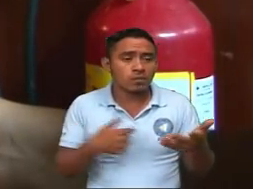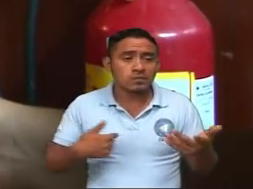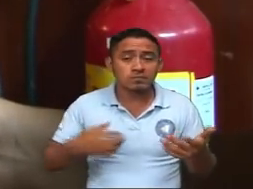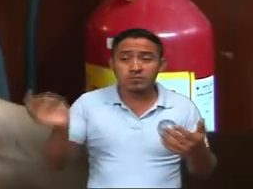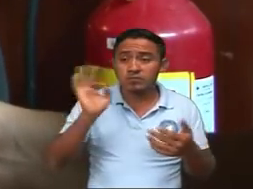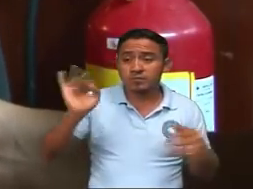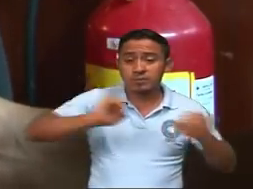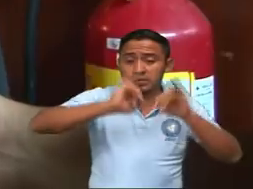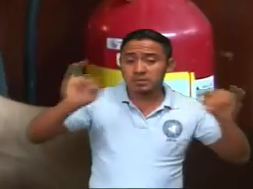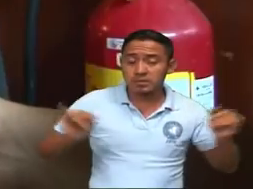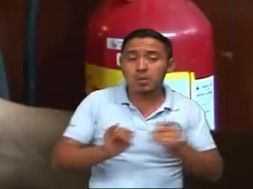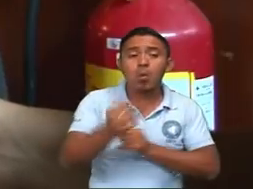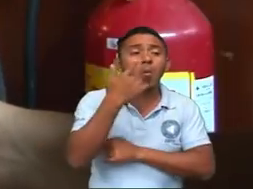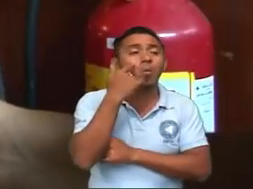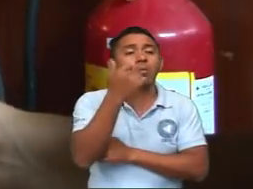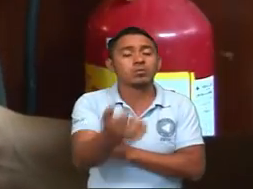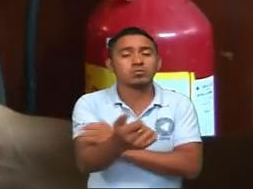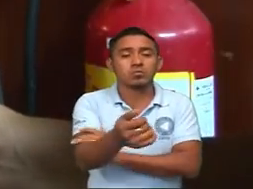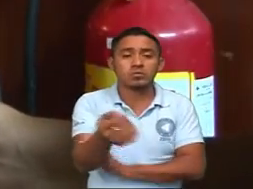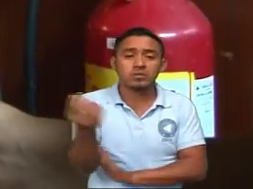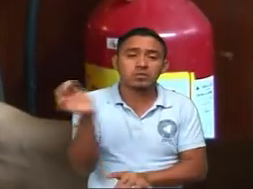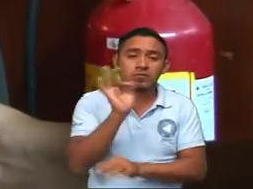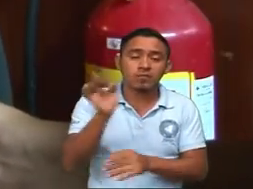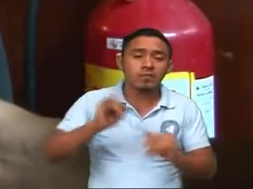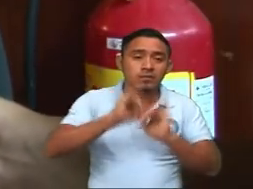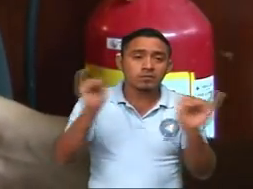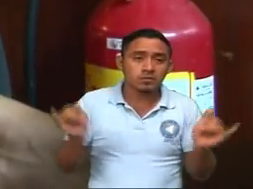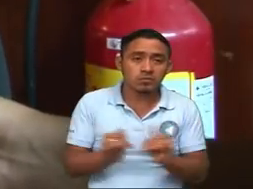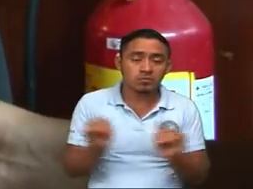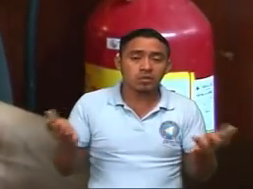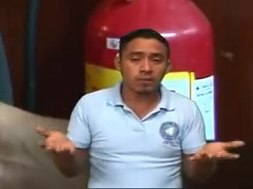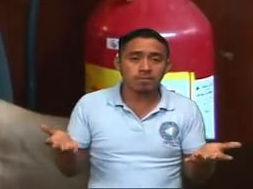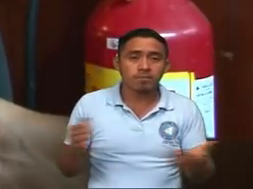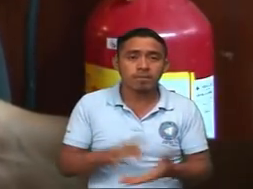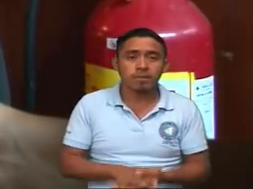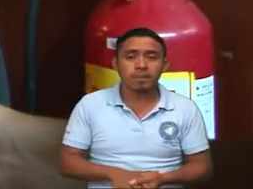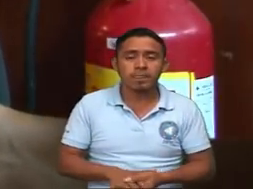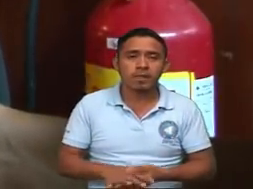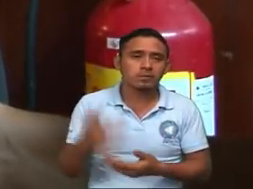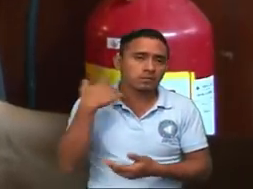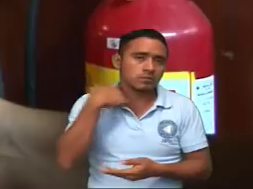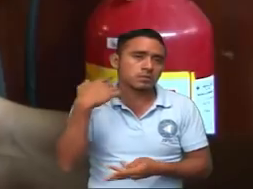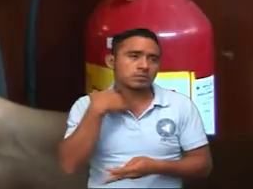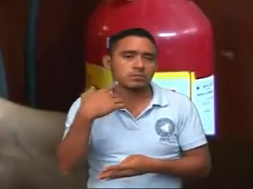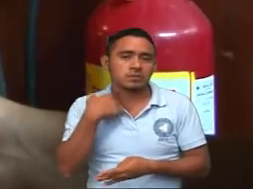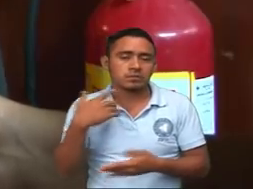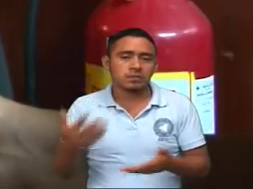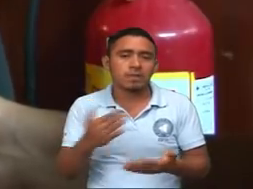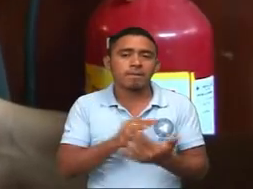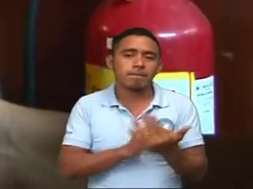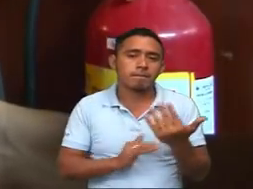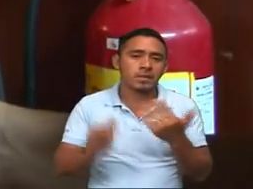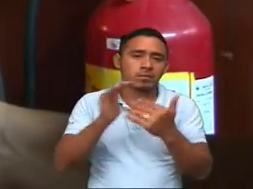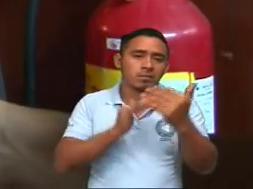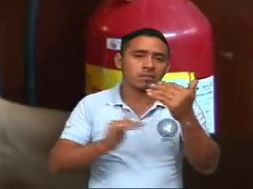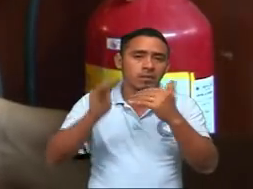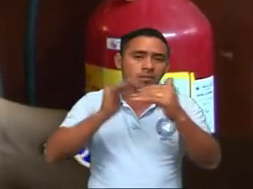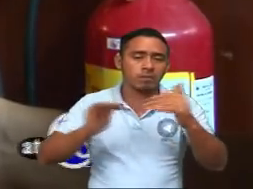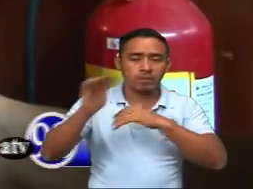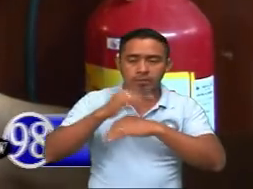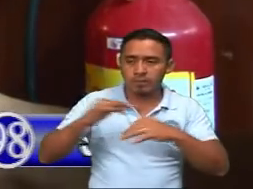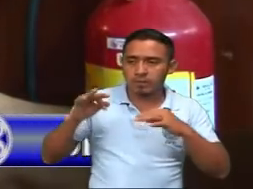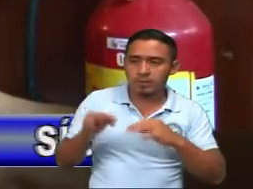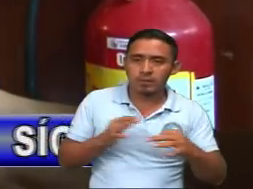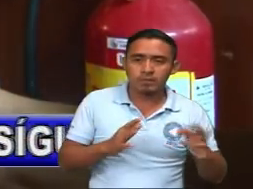internacional, también son reconocidos a nivel internacional y cada vez vienen con más y más elementos de